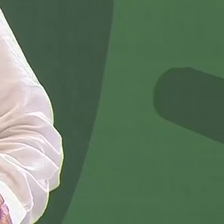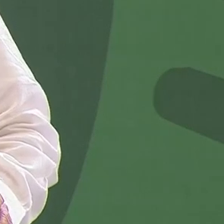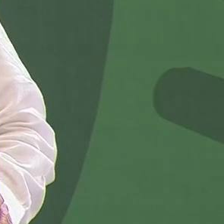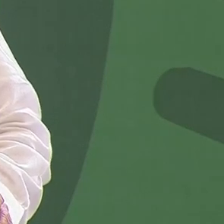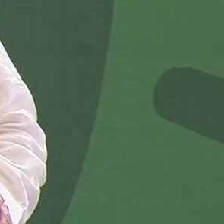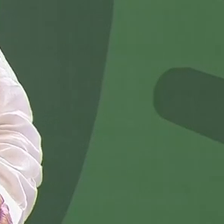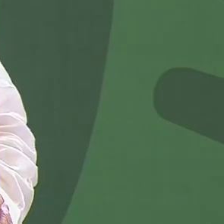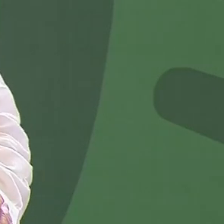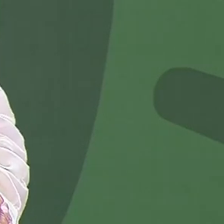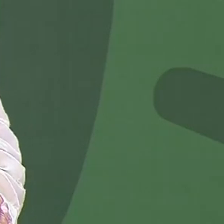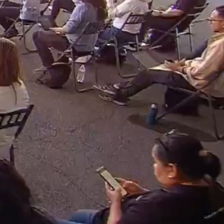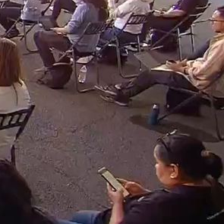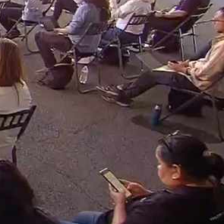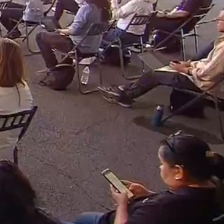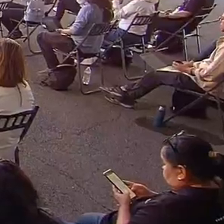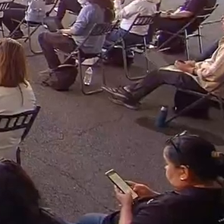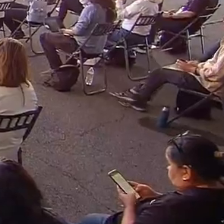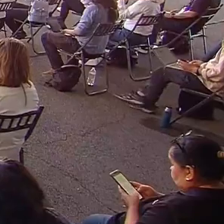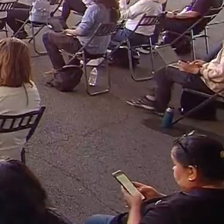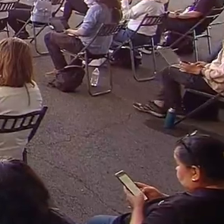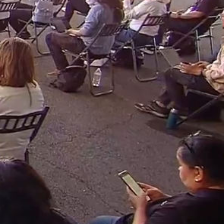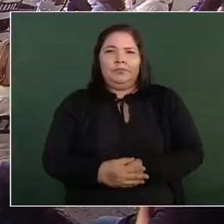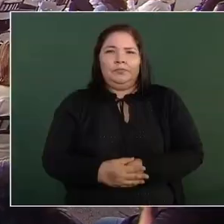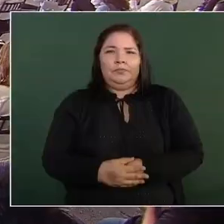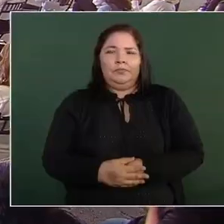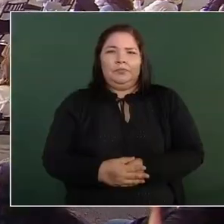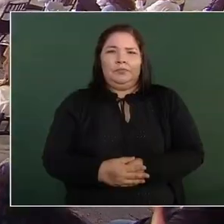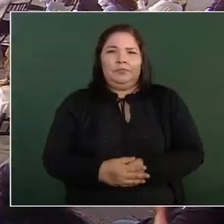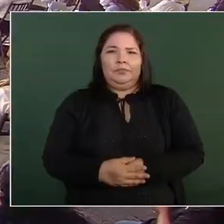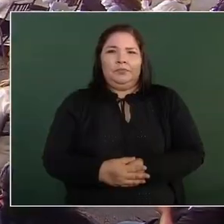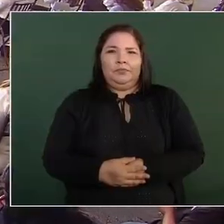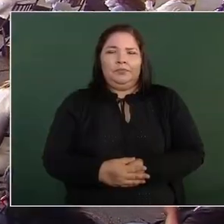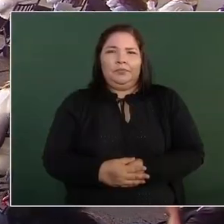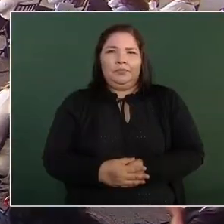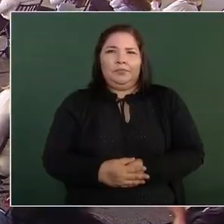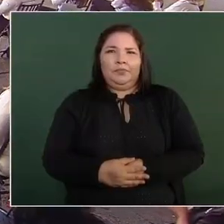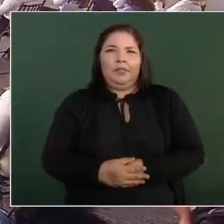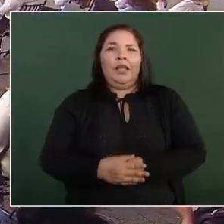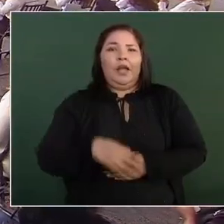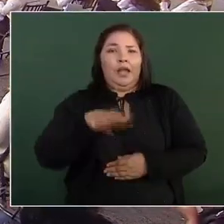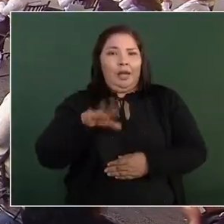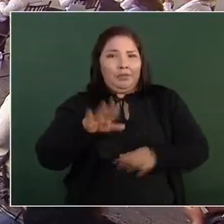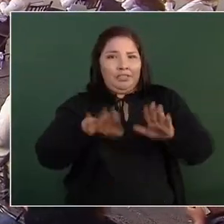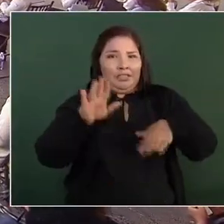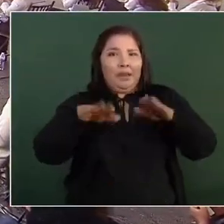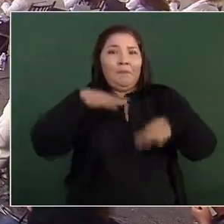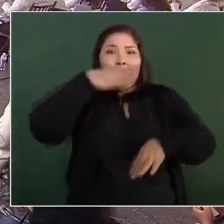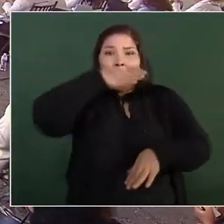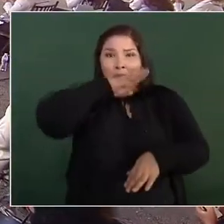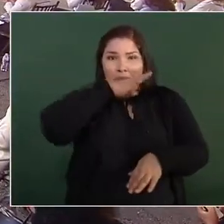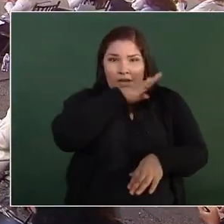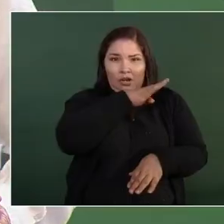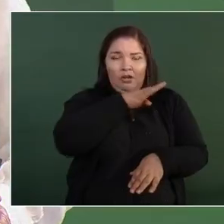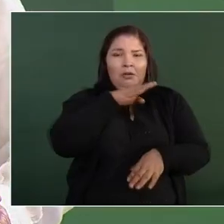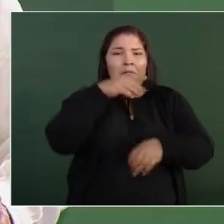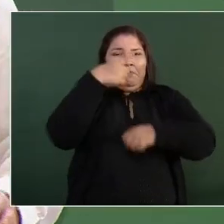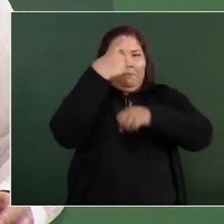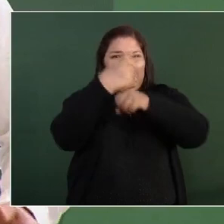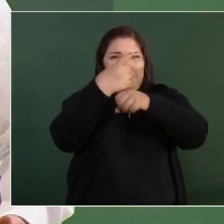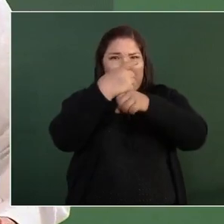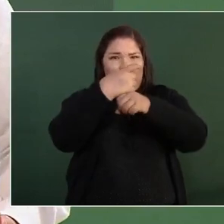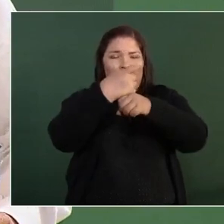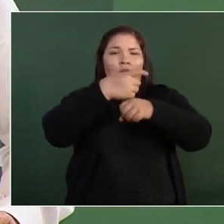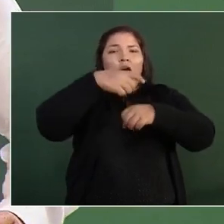Y también en mango. A veces estamos en primer lugar y a veces en segundo. Tenemos mango en el sur y en el